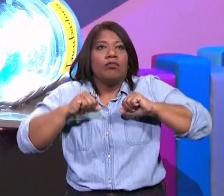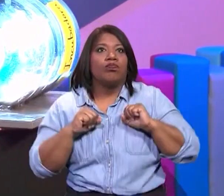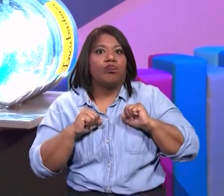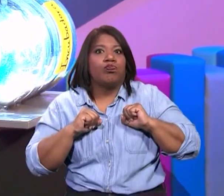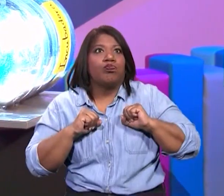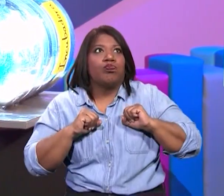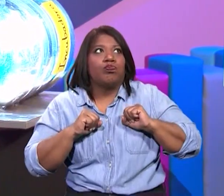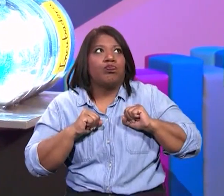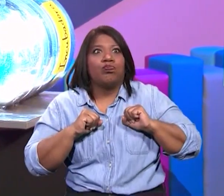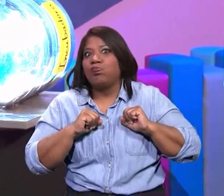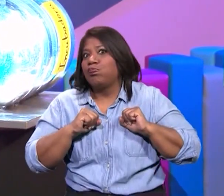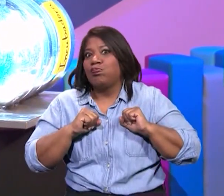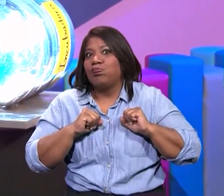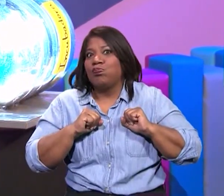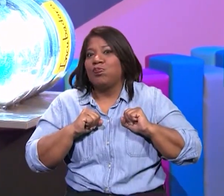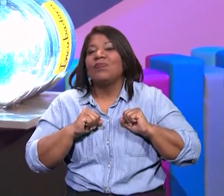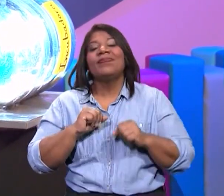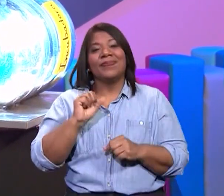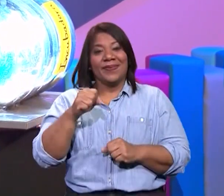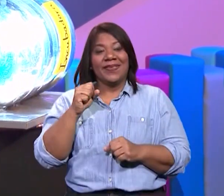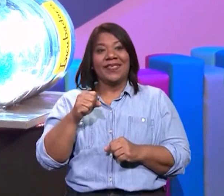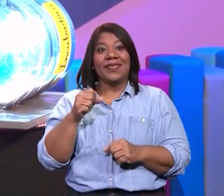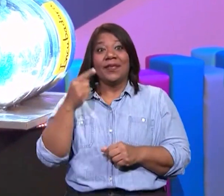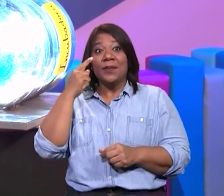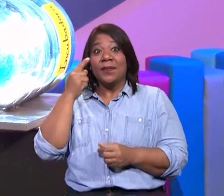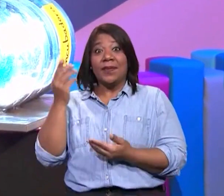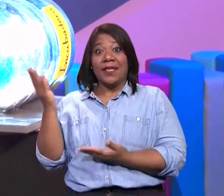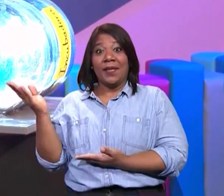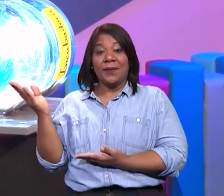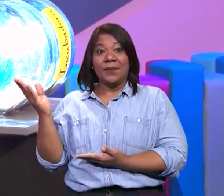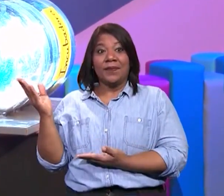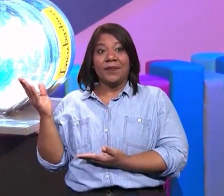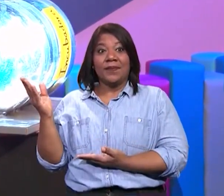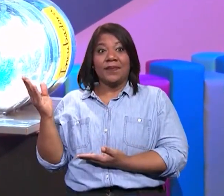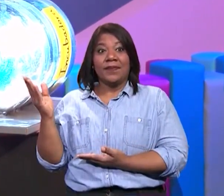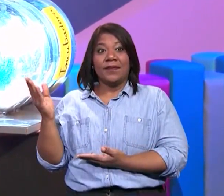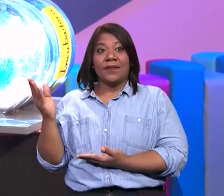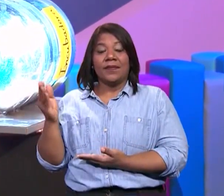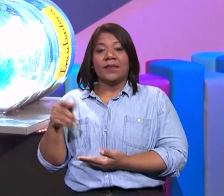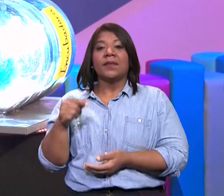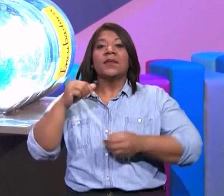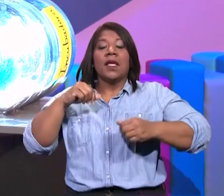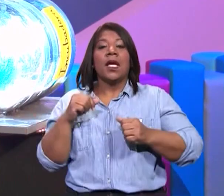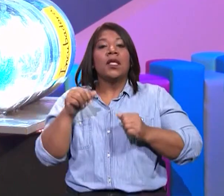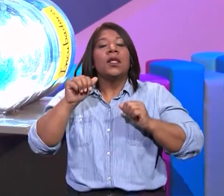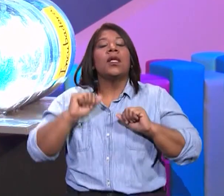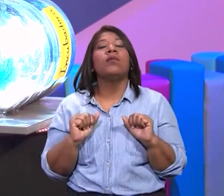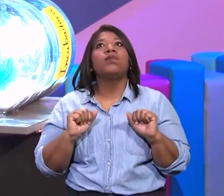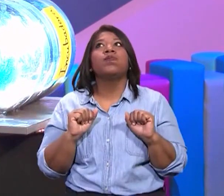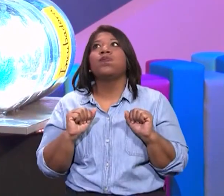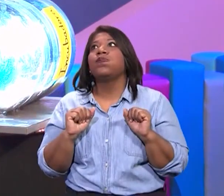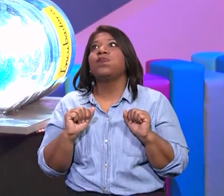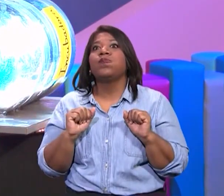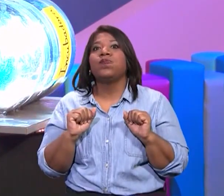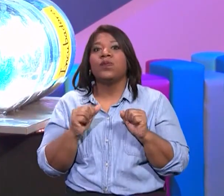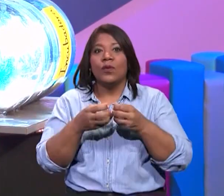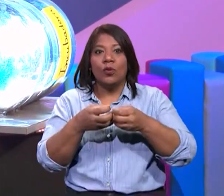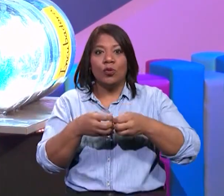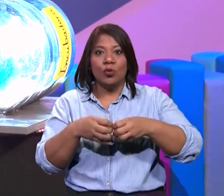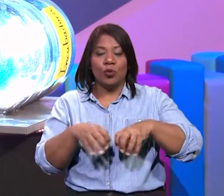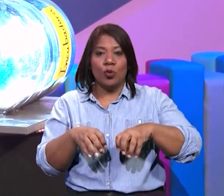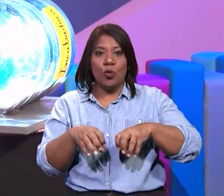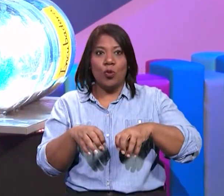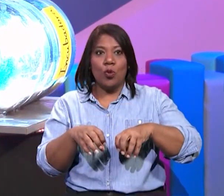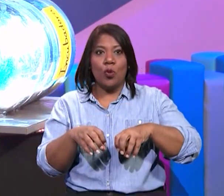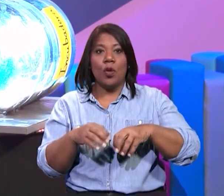Y los huevos los tenemos aquí adentro, ¿sí? Los huevos los tenemos aquí adentro. Y después